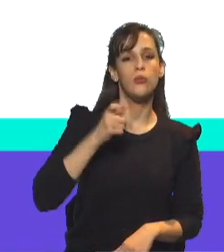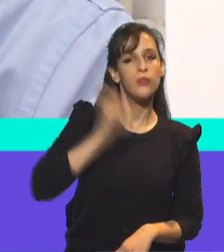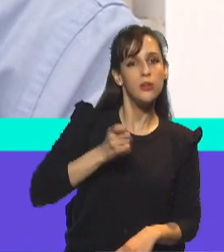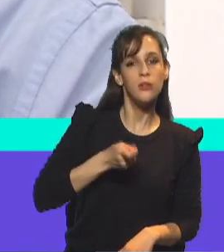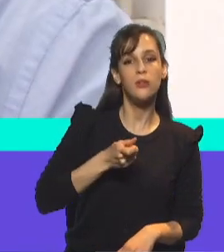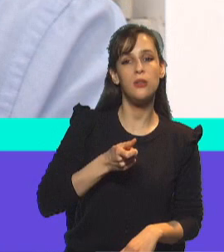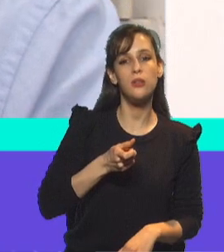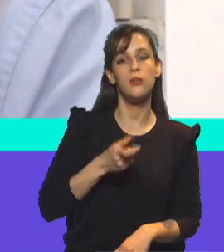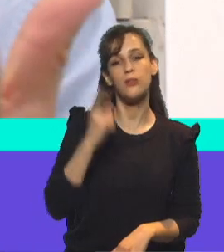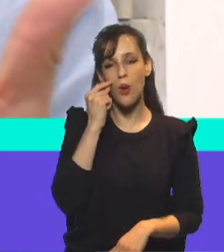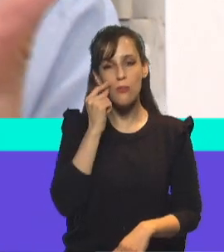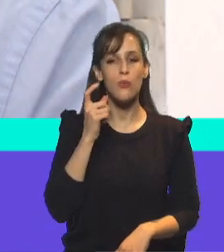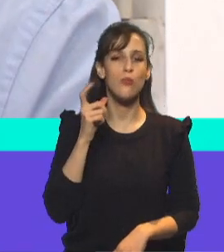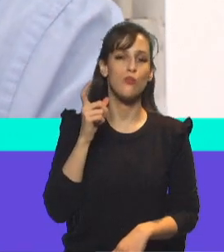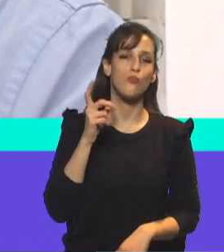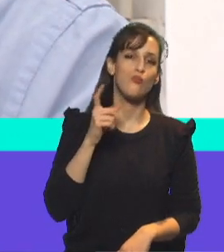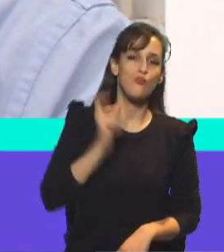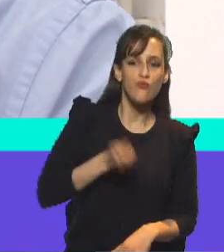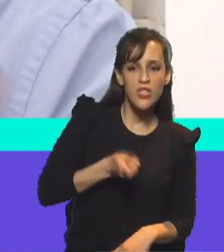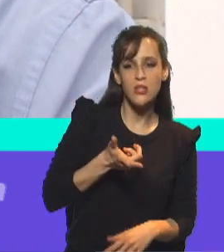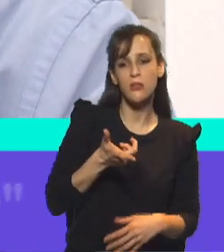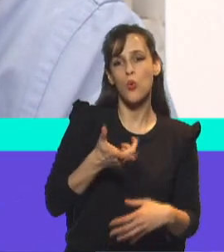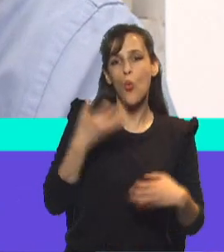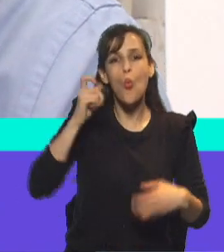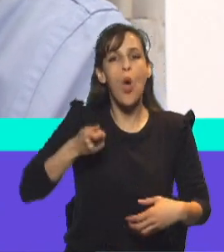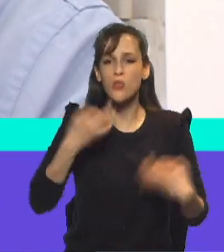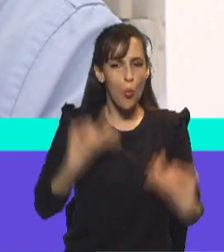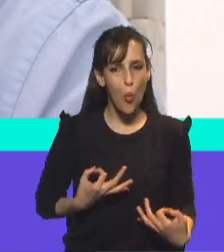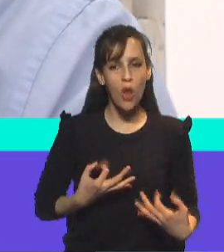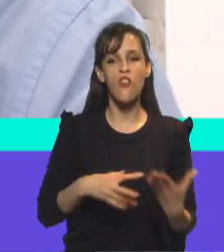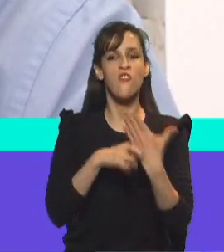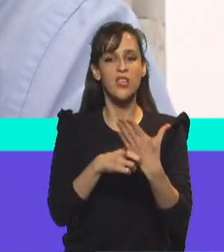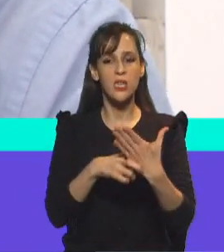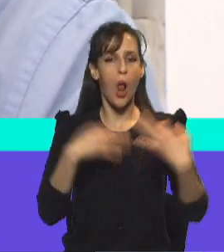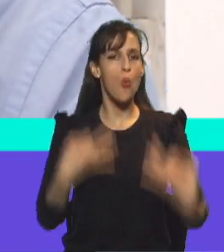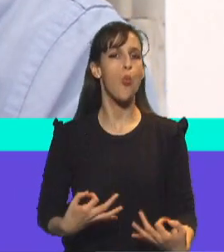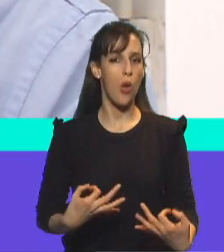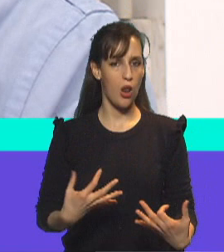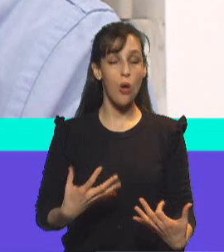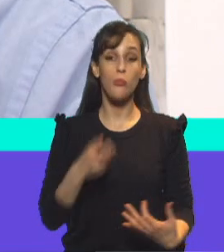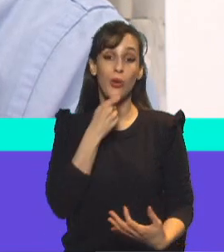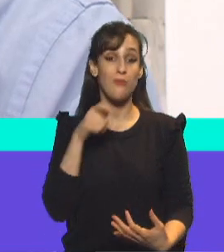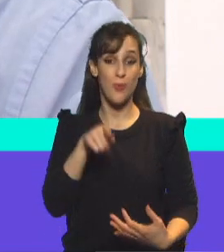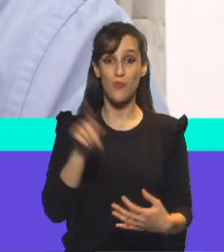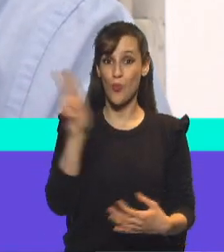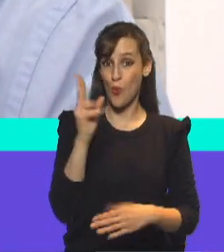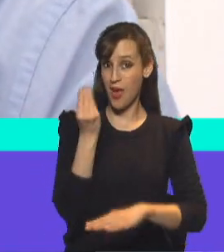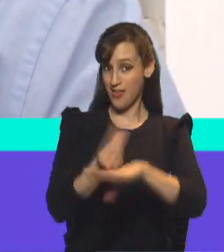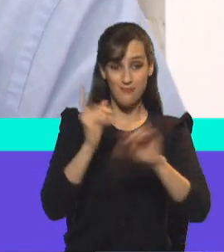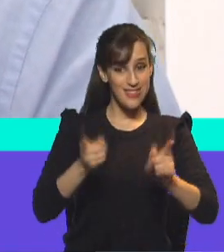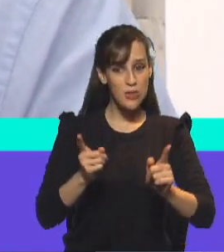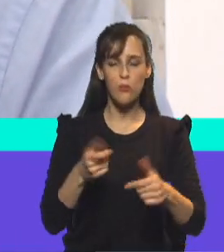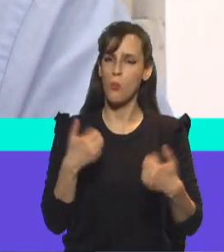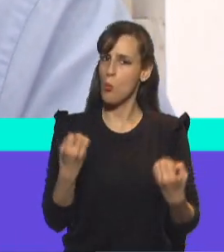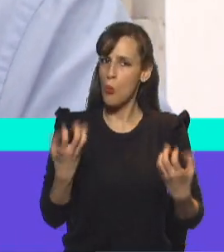defensores y defensoras muy buenos. La fiscal Baigún es un ejemplo. Cuando a nosotros nos toca entrar a una situación